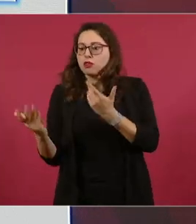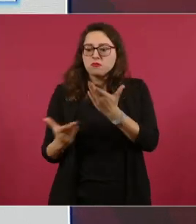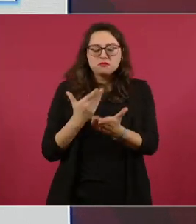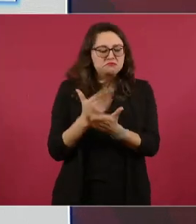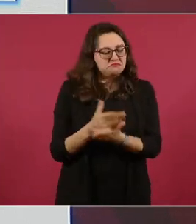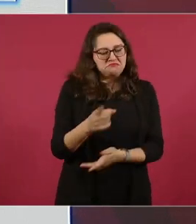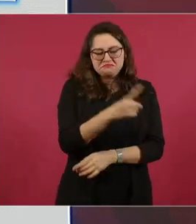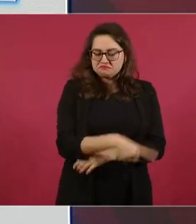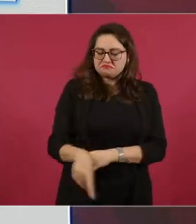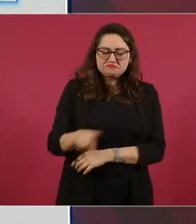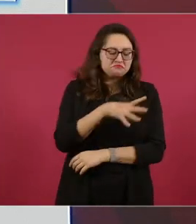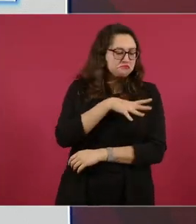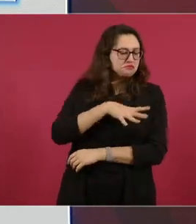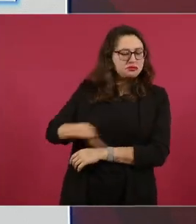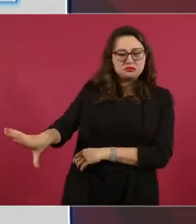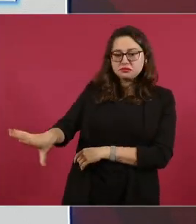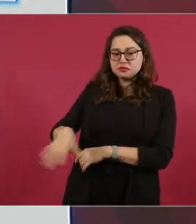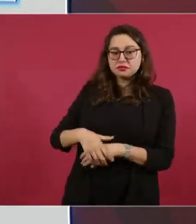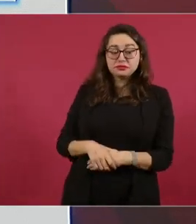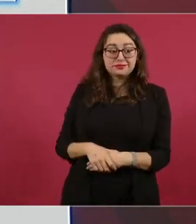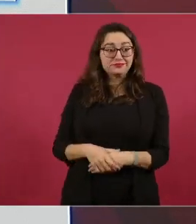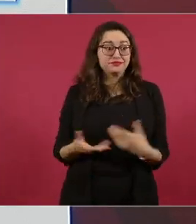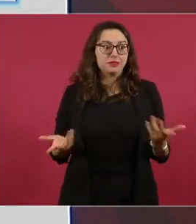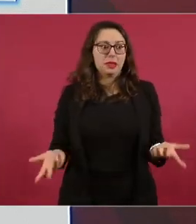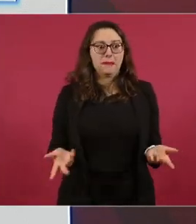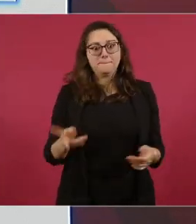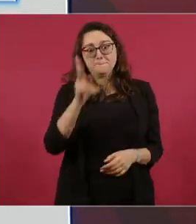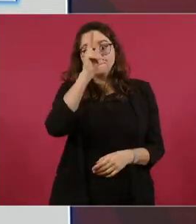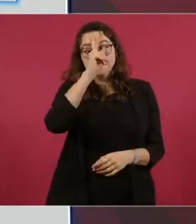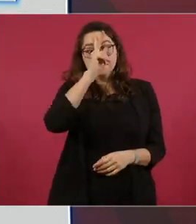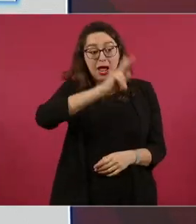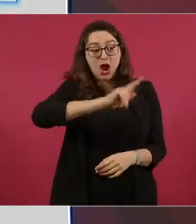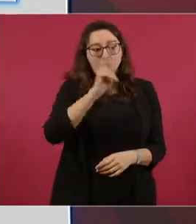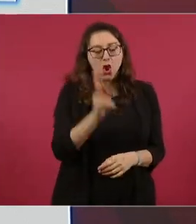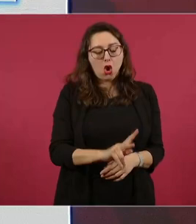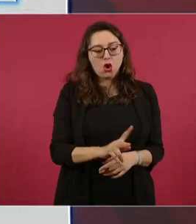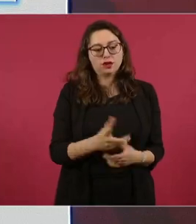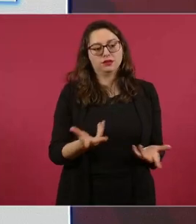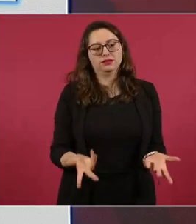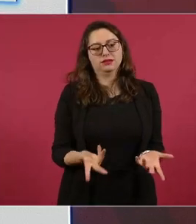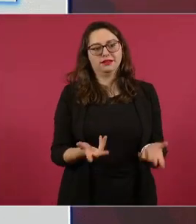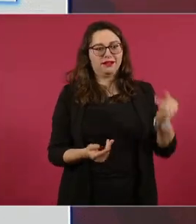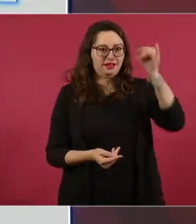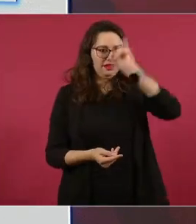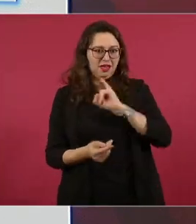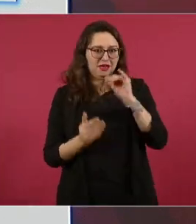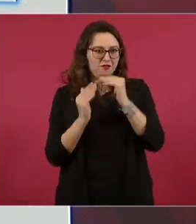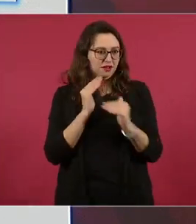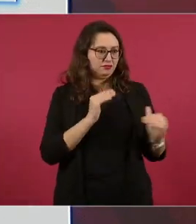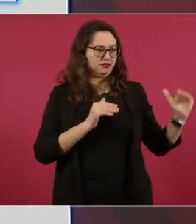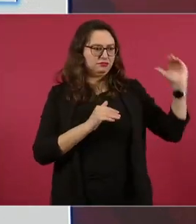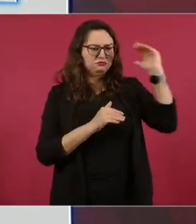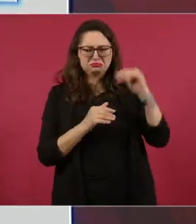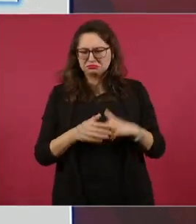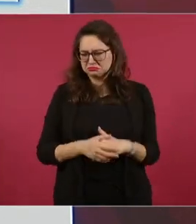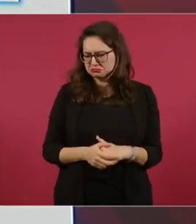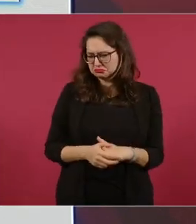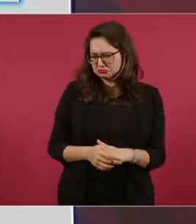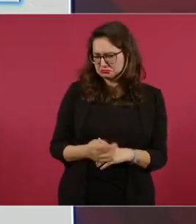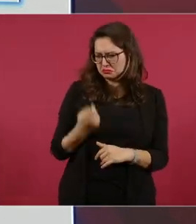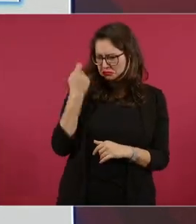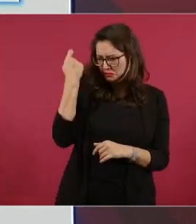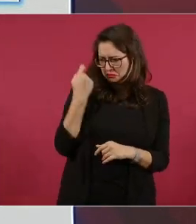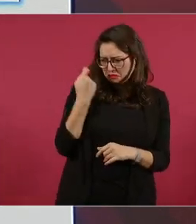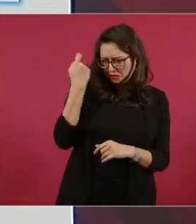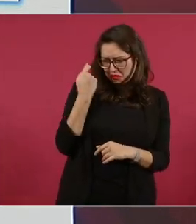para sus jefes pues está bien que el trabajador gane o